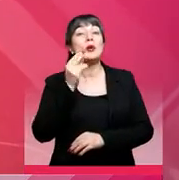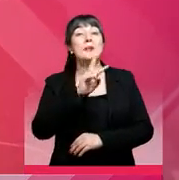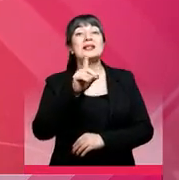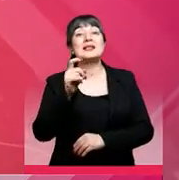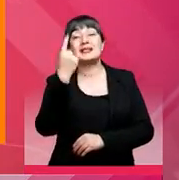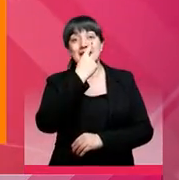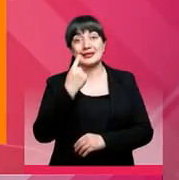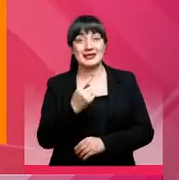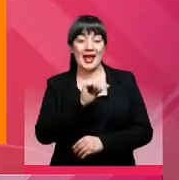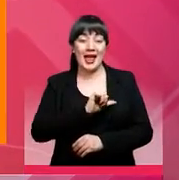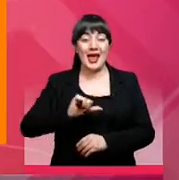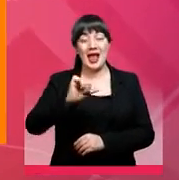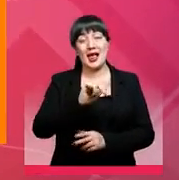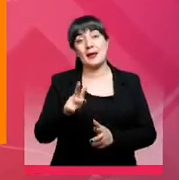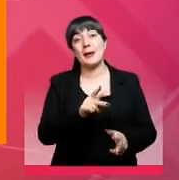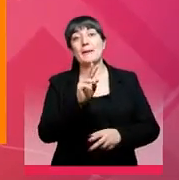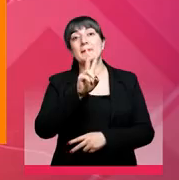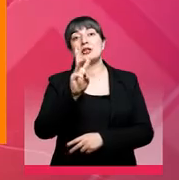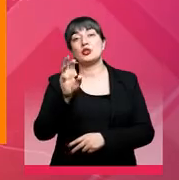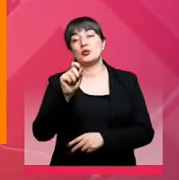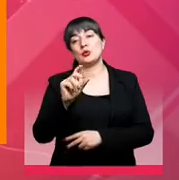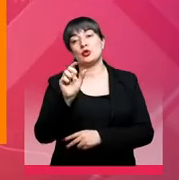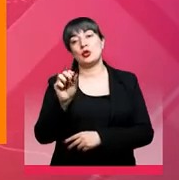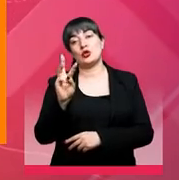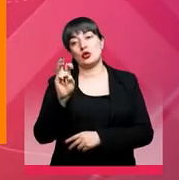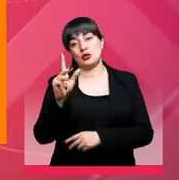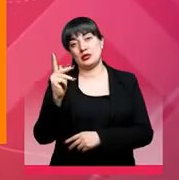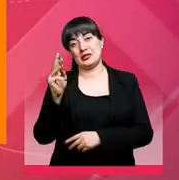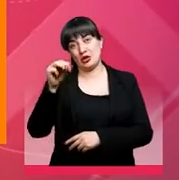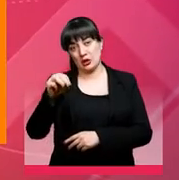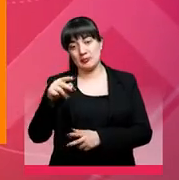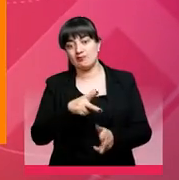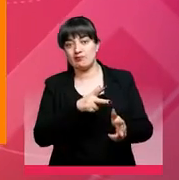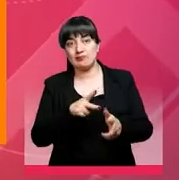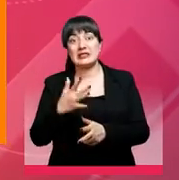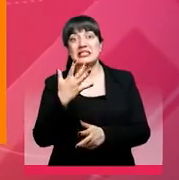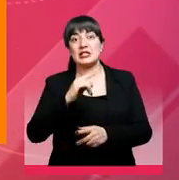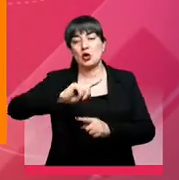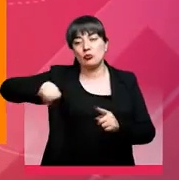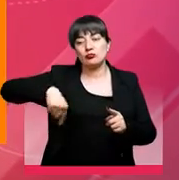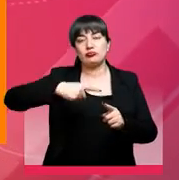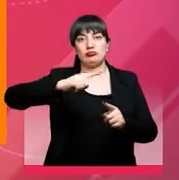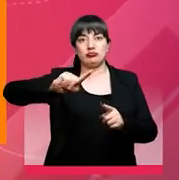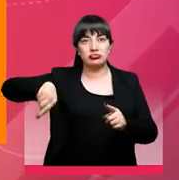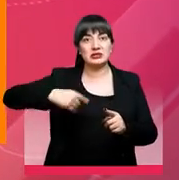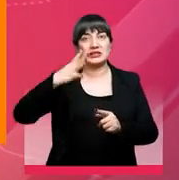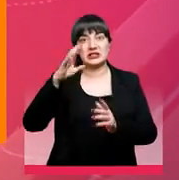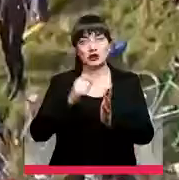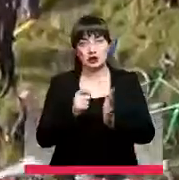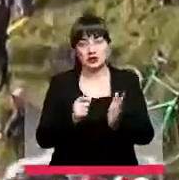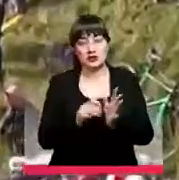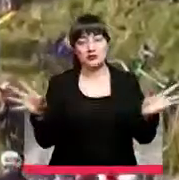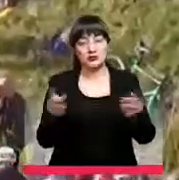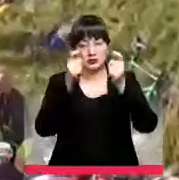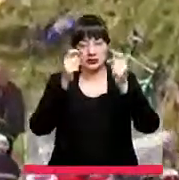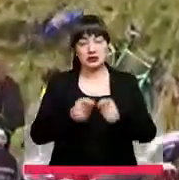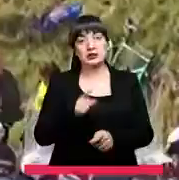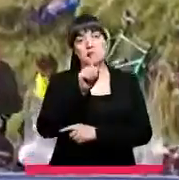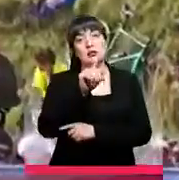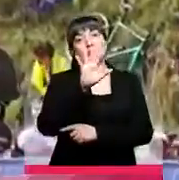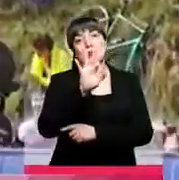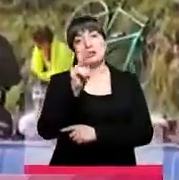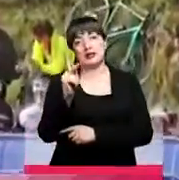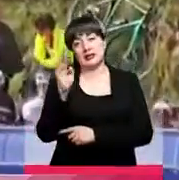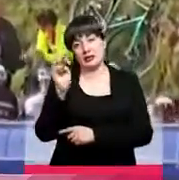un circuito de 28.8 kilómetros al que deberán darle 5 vueltas para completar 143 kilómetros. La salida y la